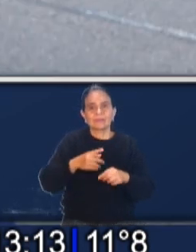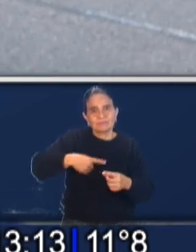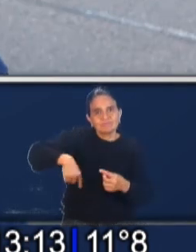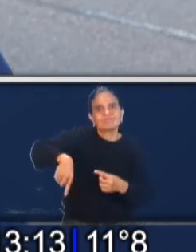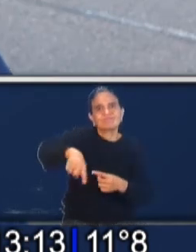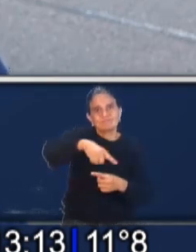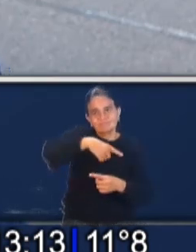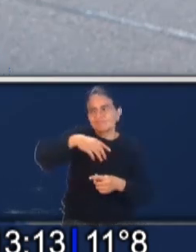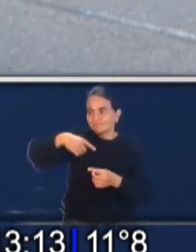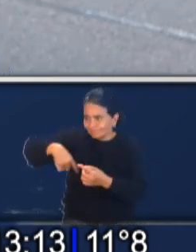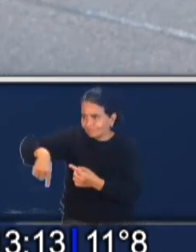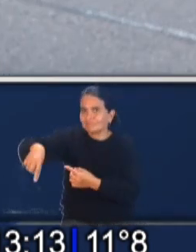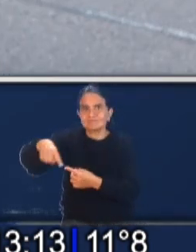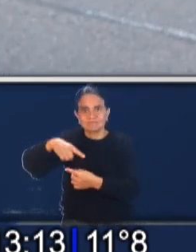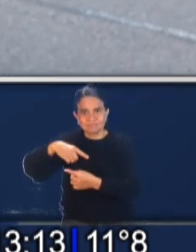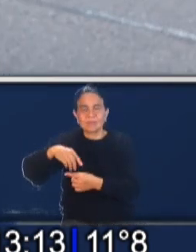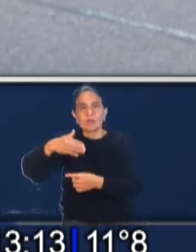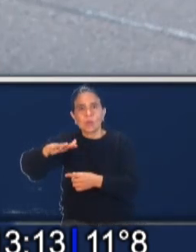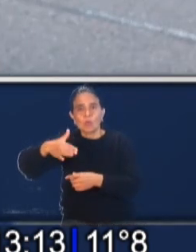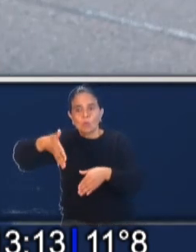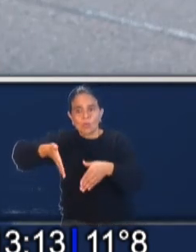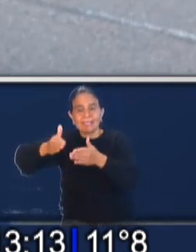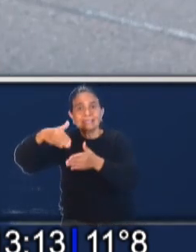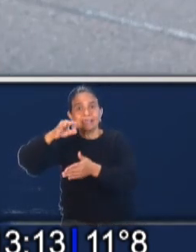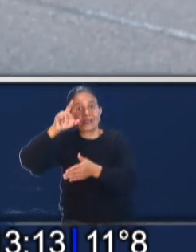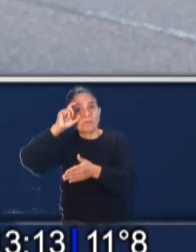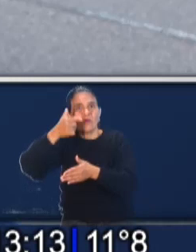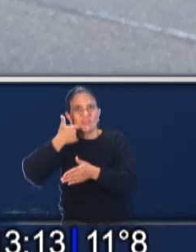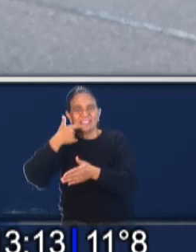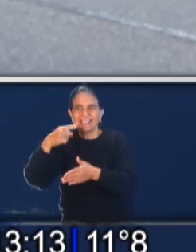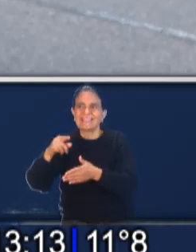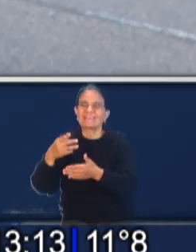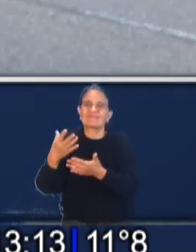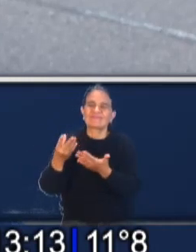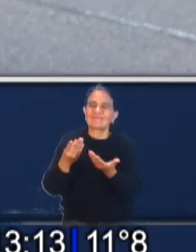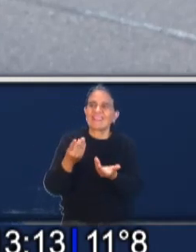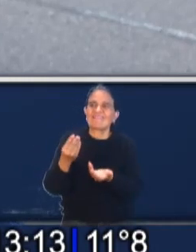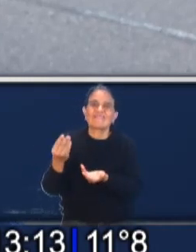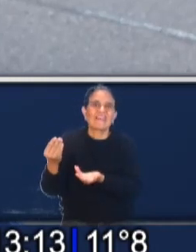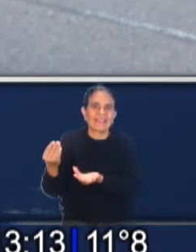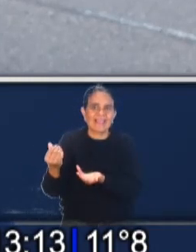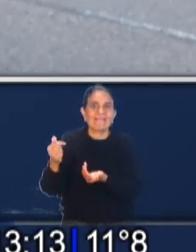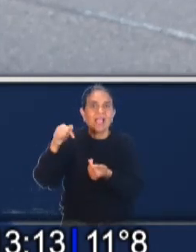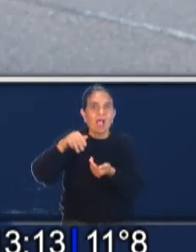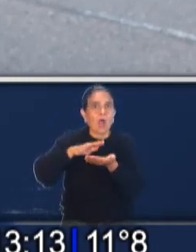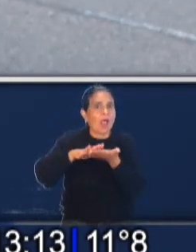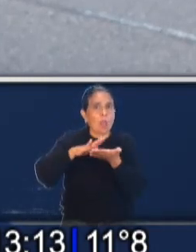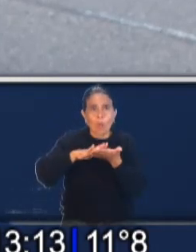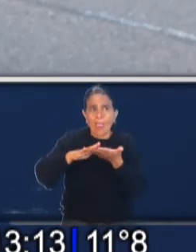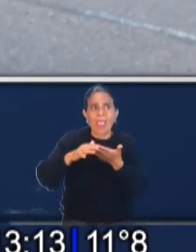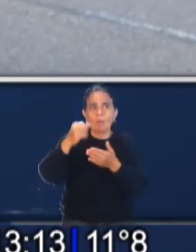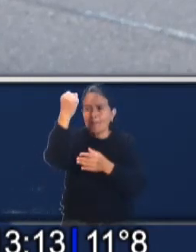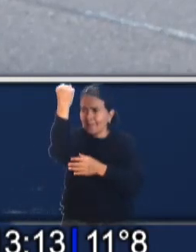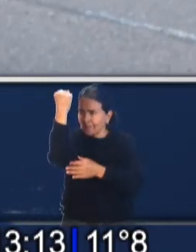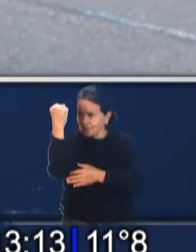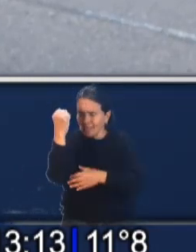en un tramo de Los Molles. Y luego, bueno, todo el resto es colocación de luminaria nueva, de pilares, y